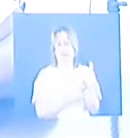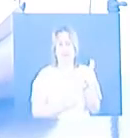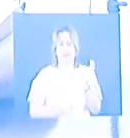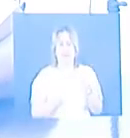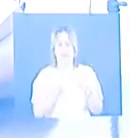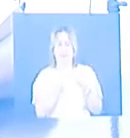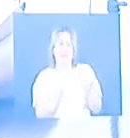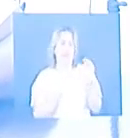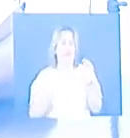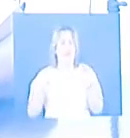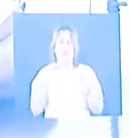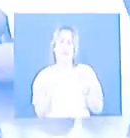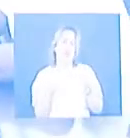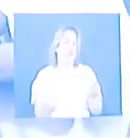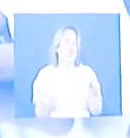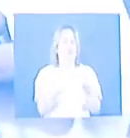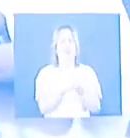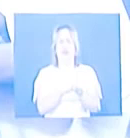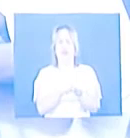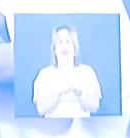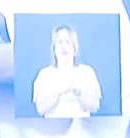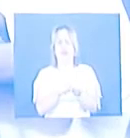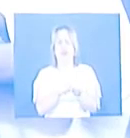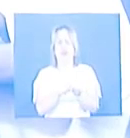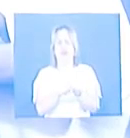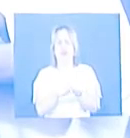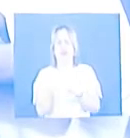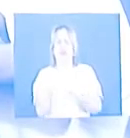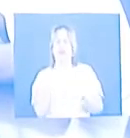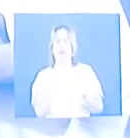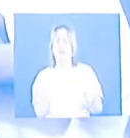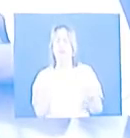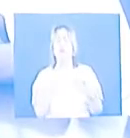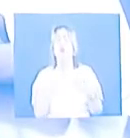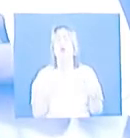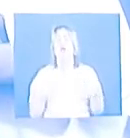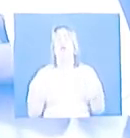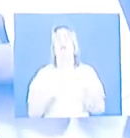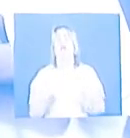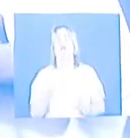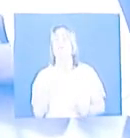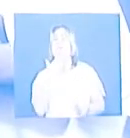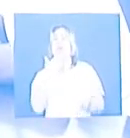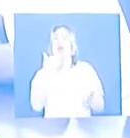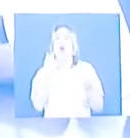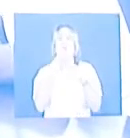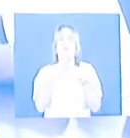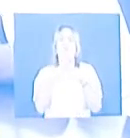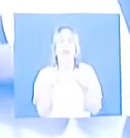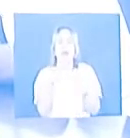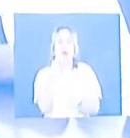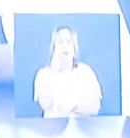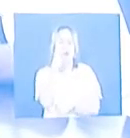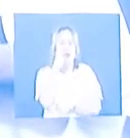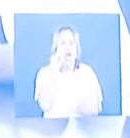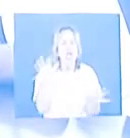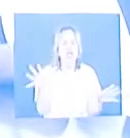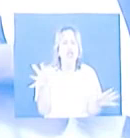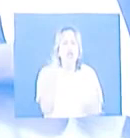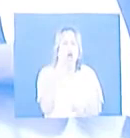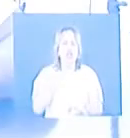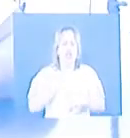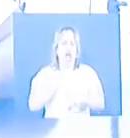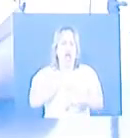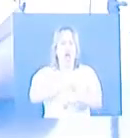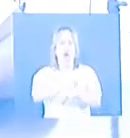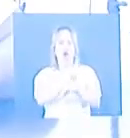y teniendo en cuenta y respetando esa agenda pública. La transmisión del espacio en el sistema radial, ya